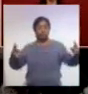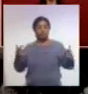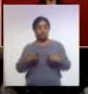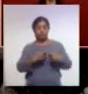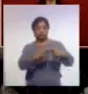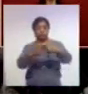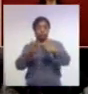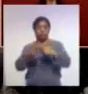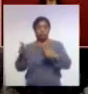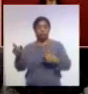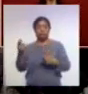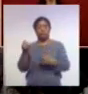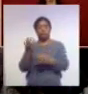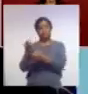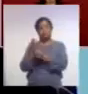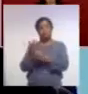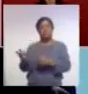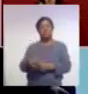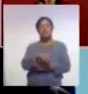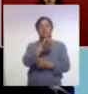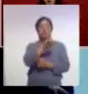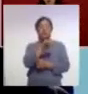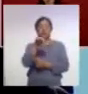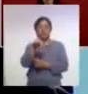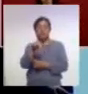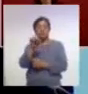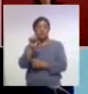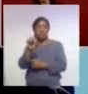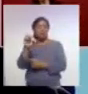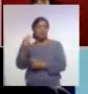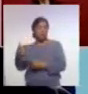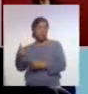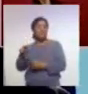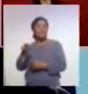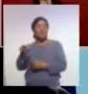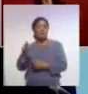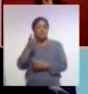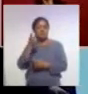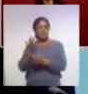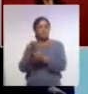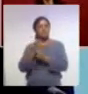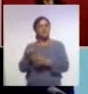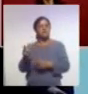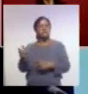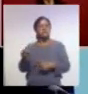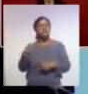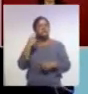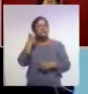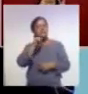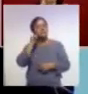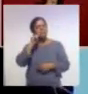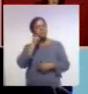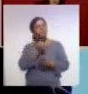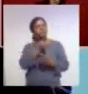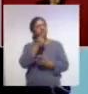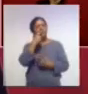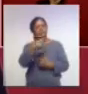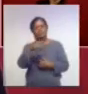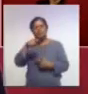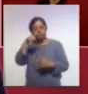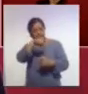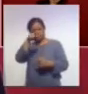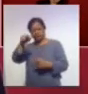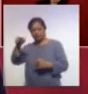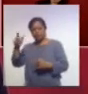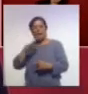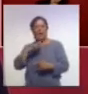a conocer por el Instituto Nacional de Estadística y Geografía. Además, dijo que los constantes señalamientos sobre una eventual recesión se llevaron a crear